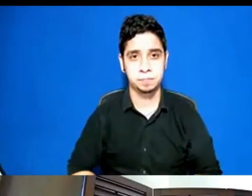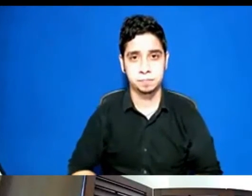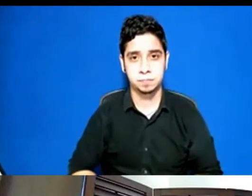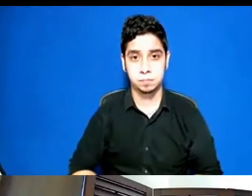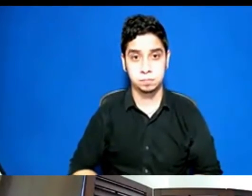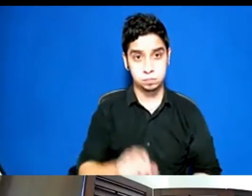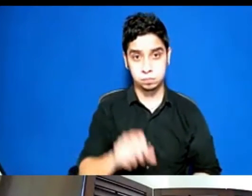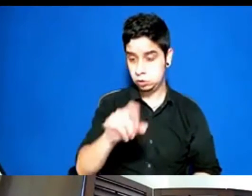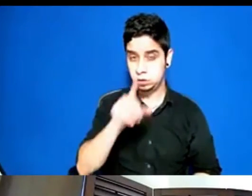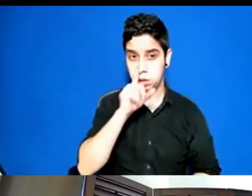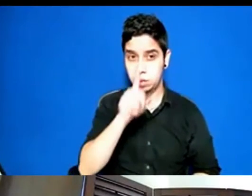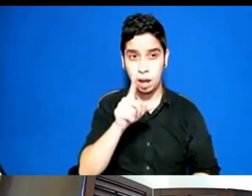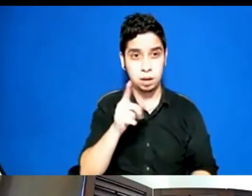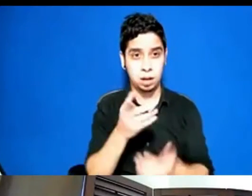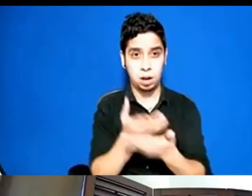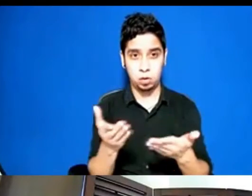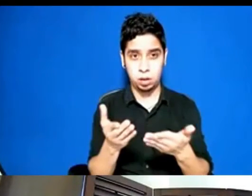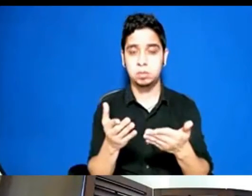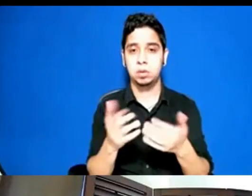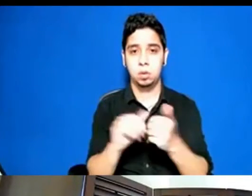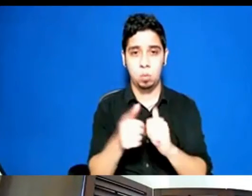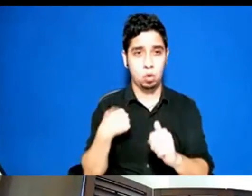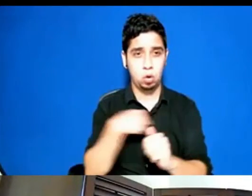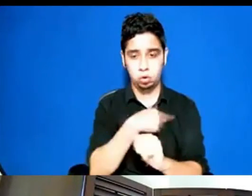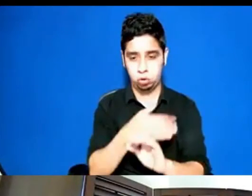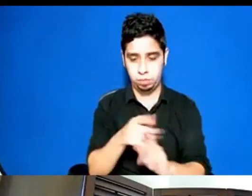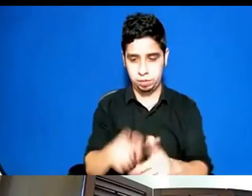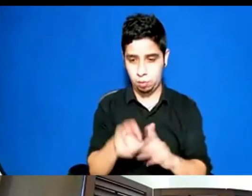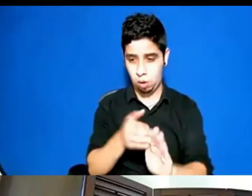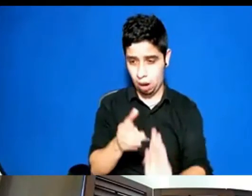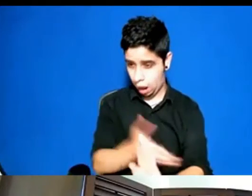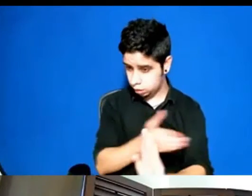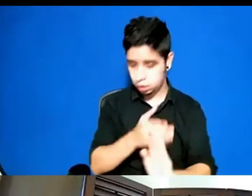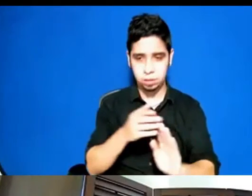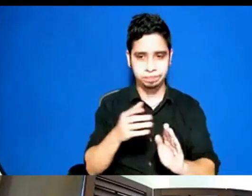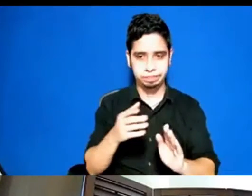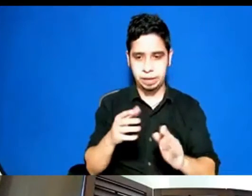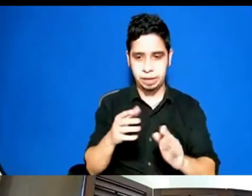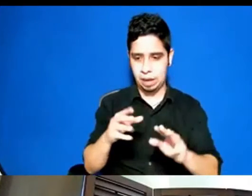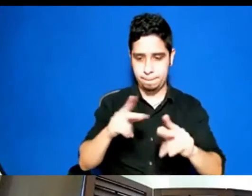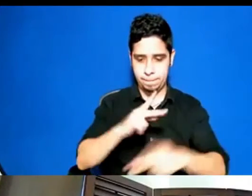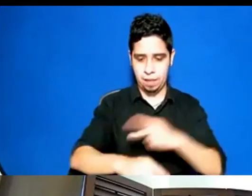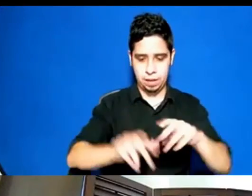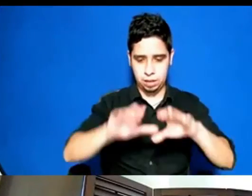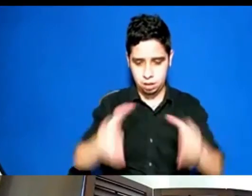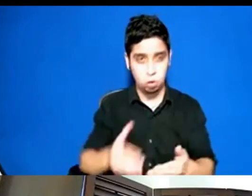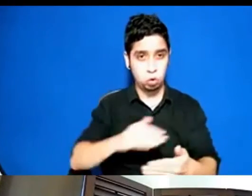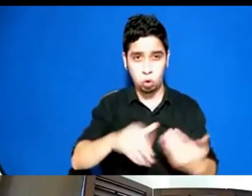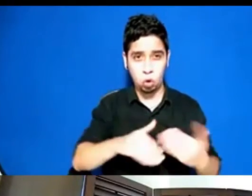no, y la cosa es que estamos, como empezamos diciendo, todos conectados. Claro. El cambio climático